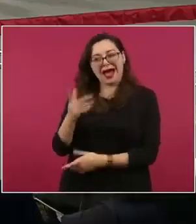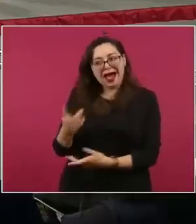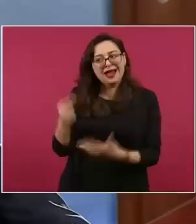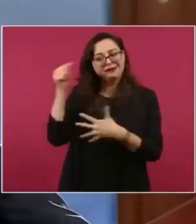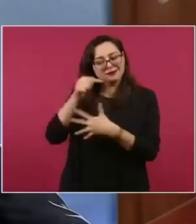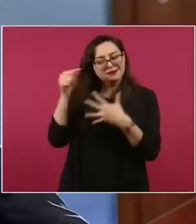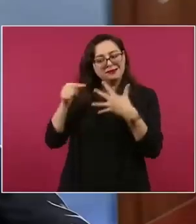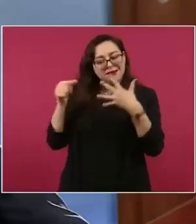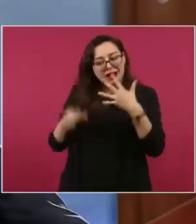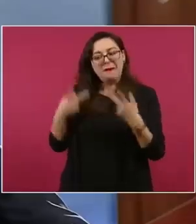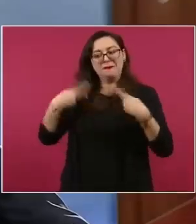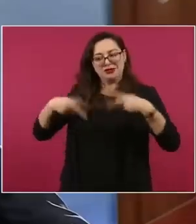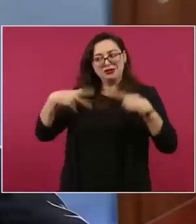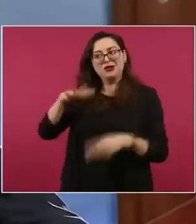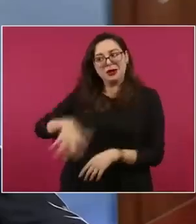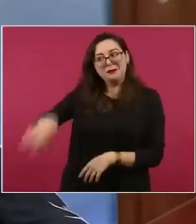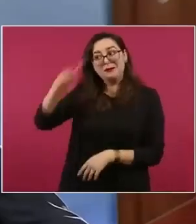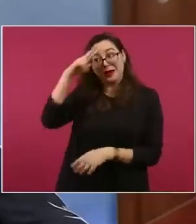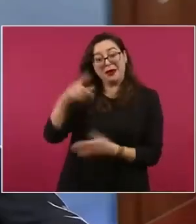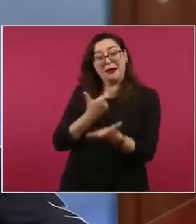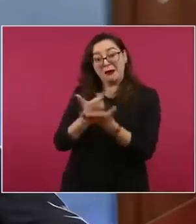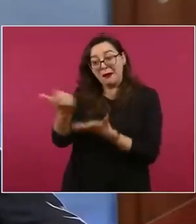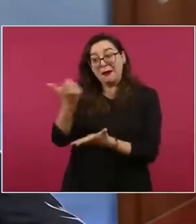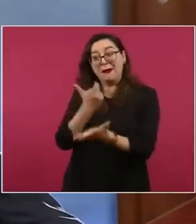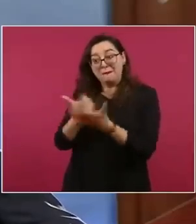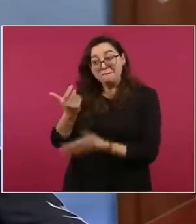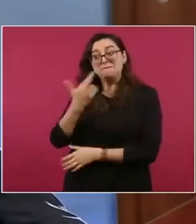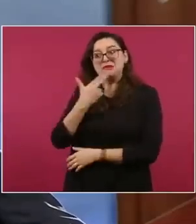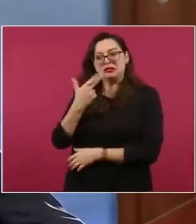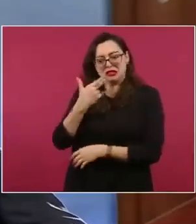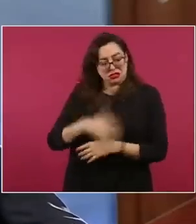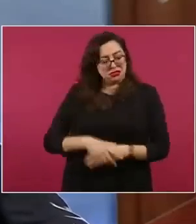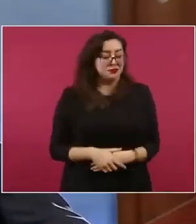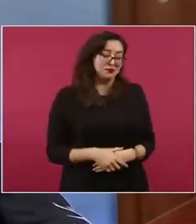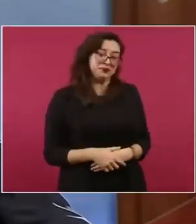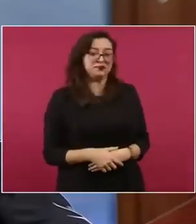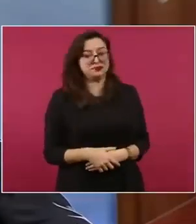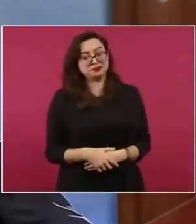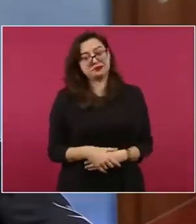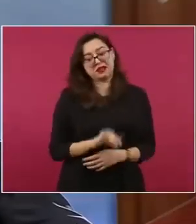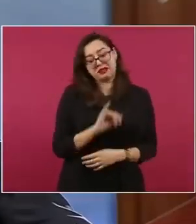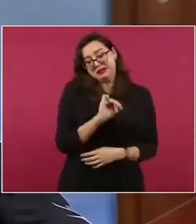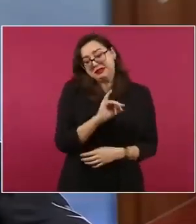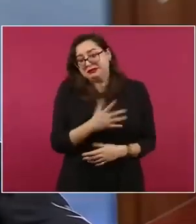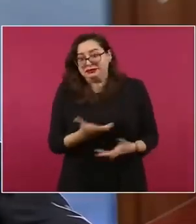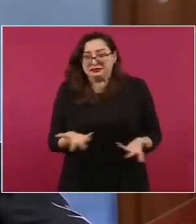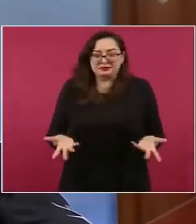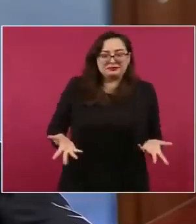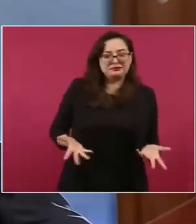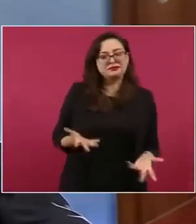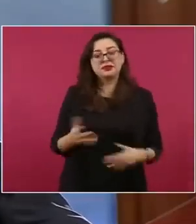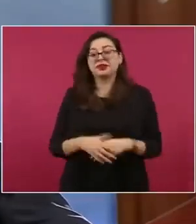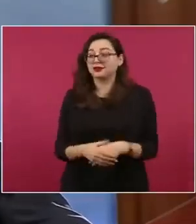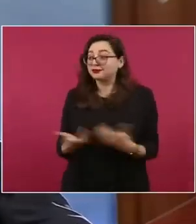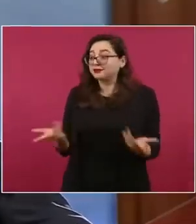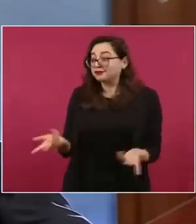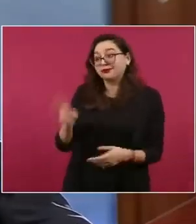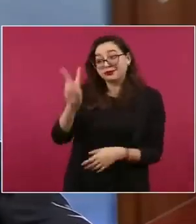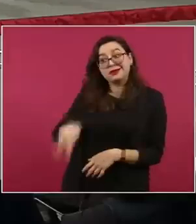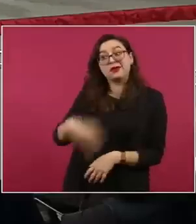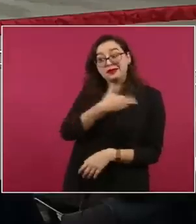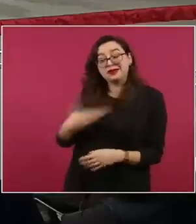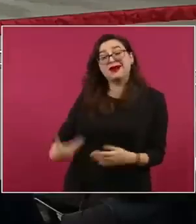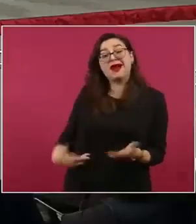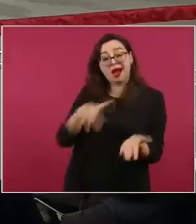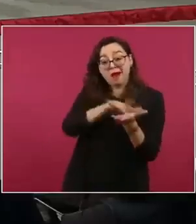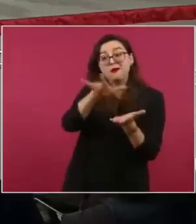Los mexicanos hoy en día tienen ingresos más altos. Sí. Porque la popularidad del presidente está relacionada sobre todo con los ingresos de la gente. Y